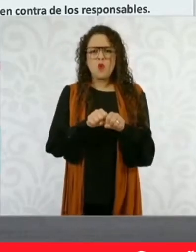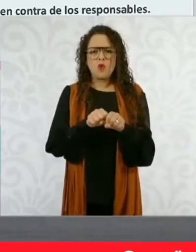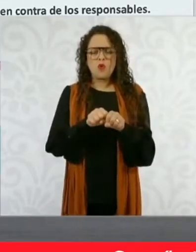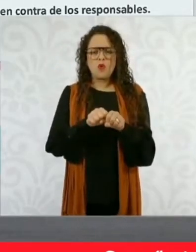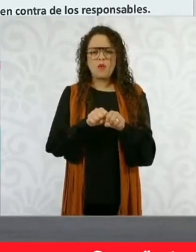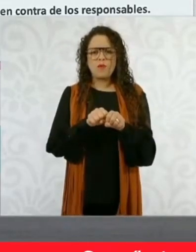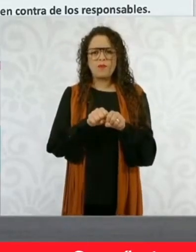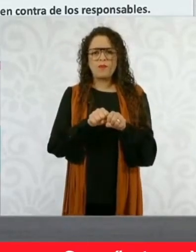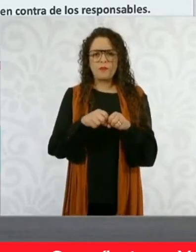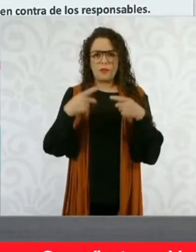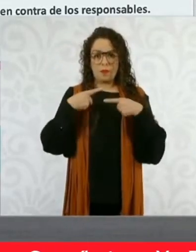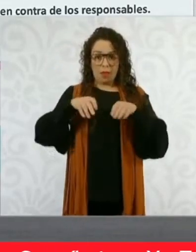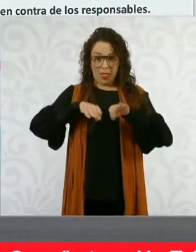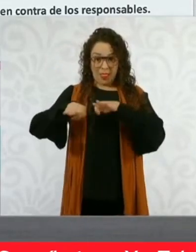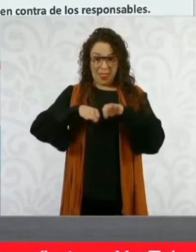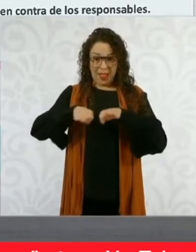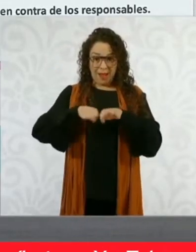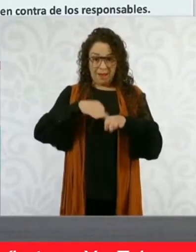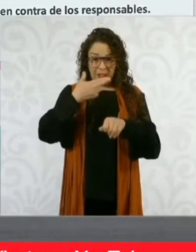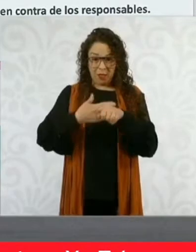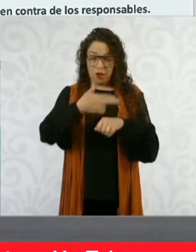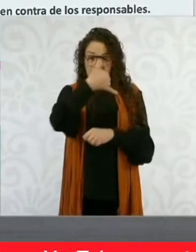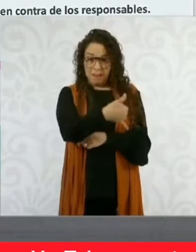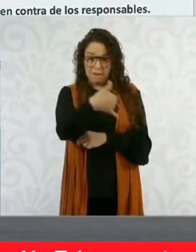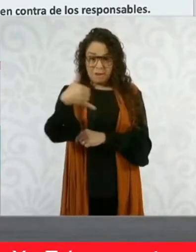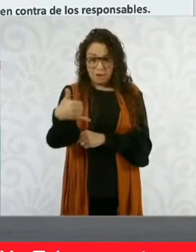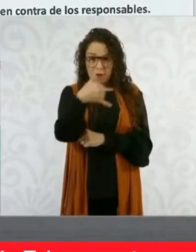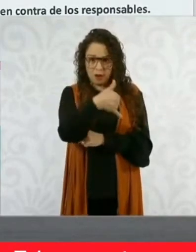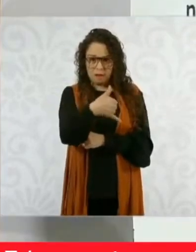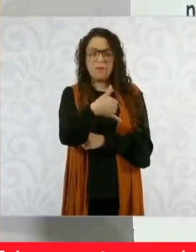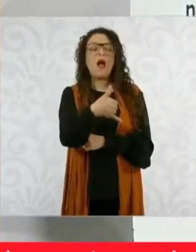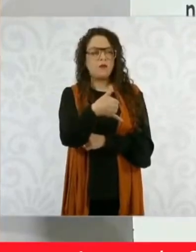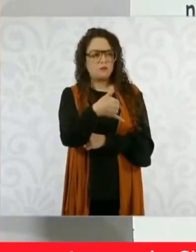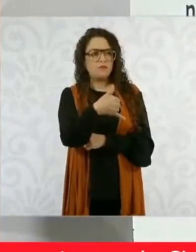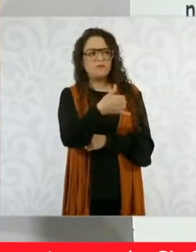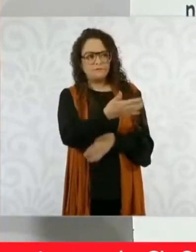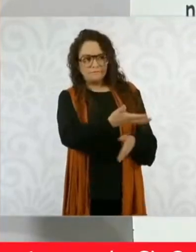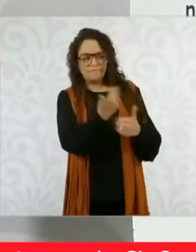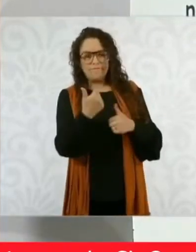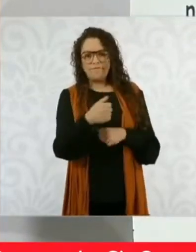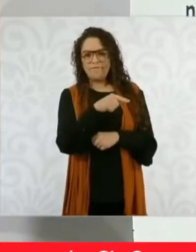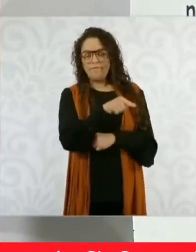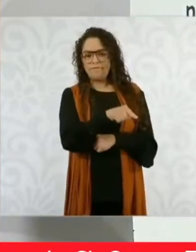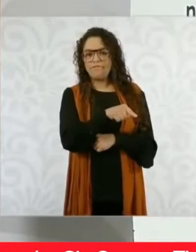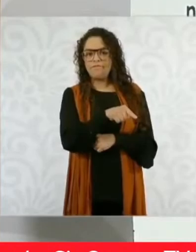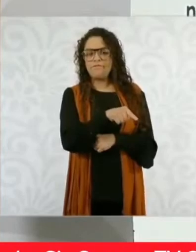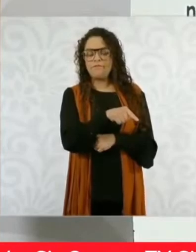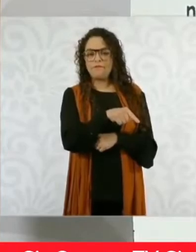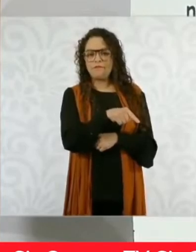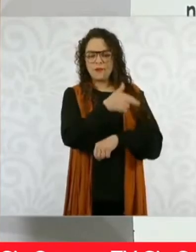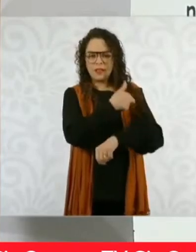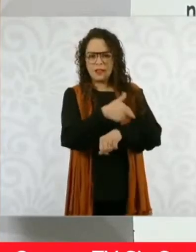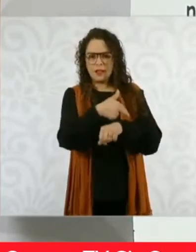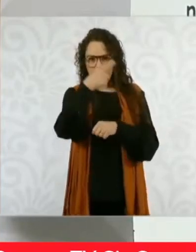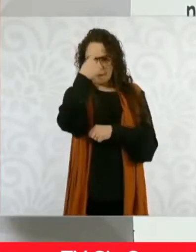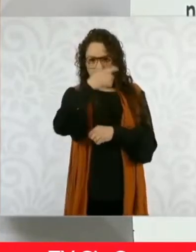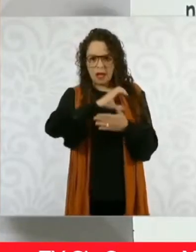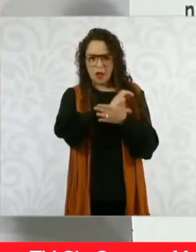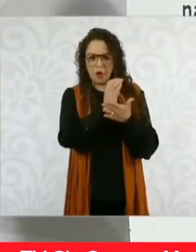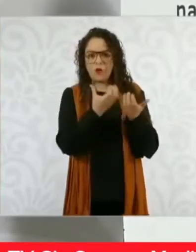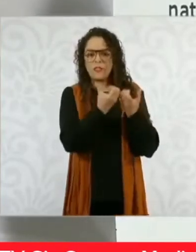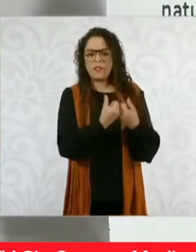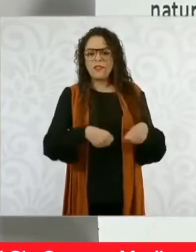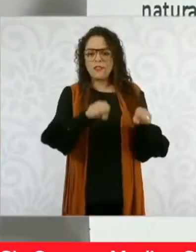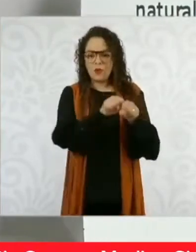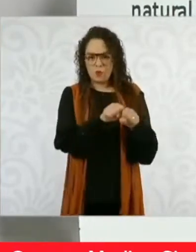Funcionarios del Infonavit contrataron ilegalmente un seguro de vida colectivo por 550 millones de